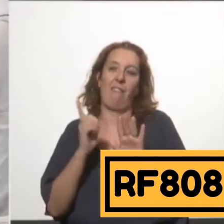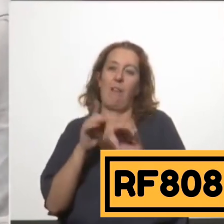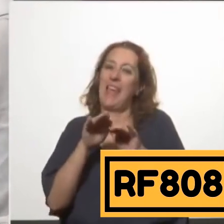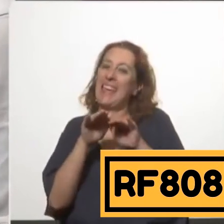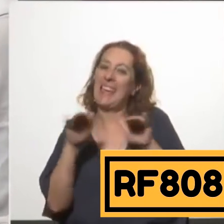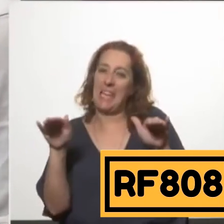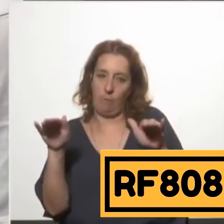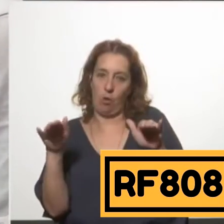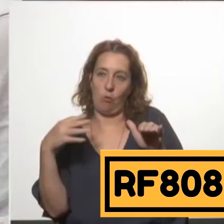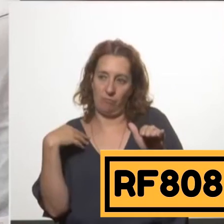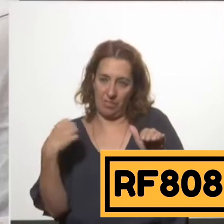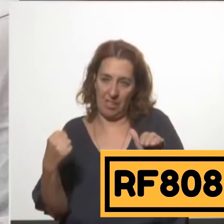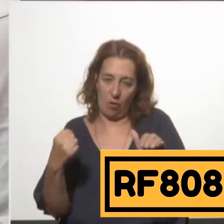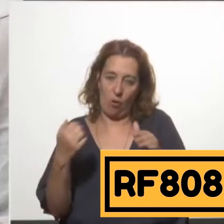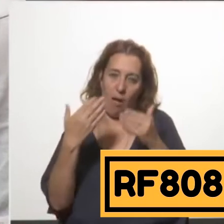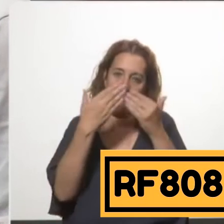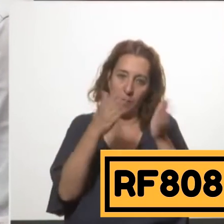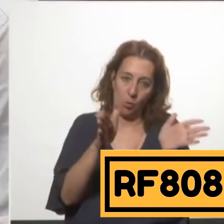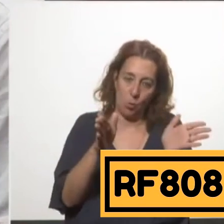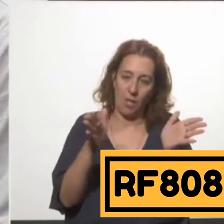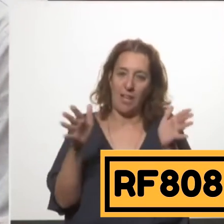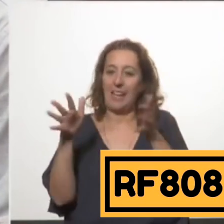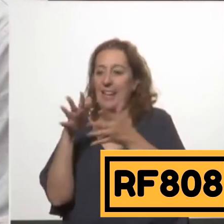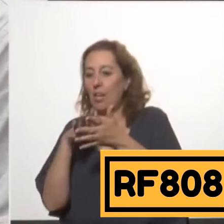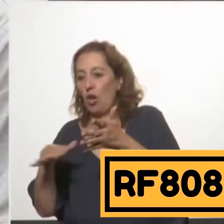equilibrio entre la apertura, la